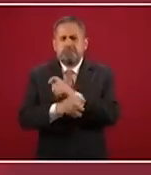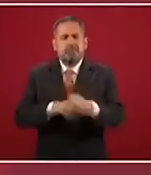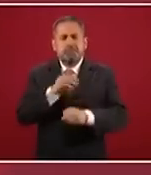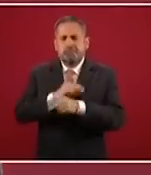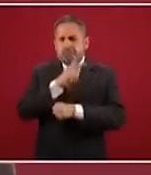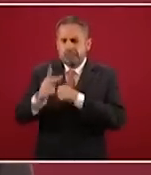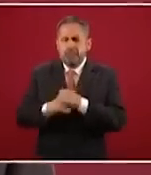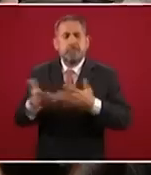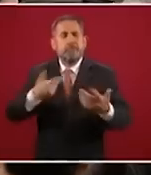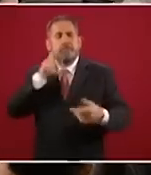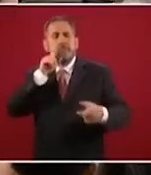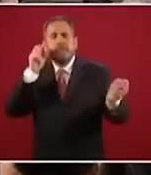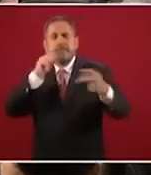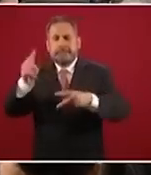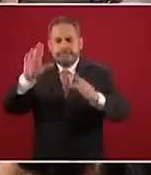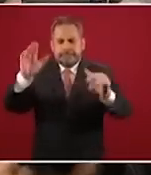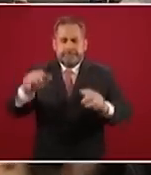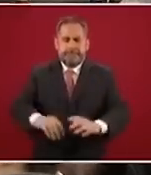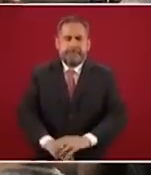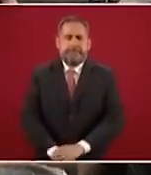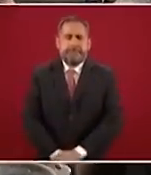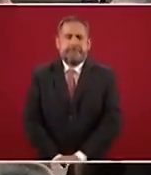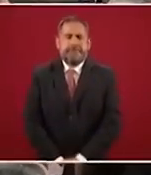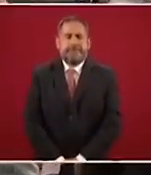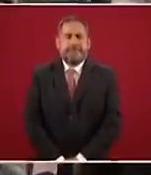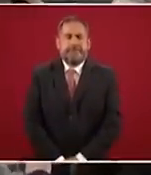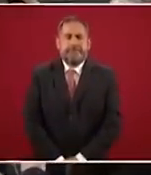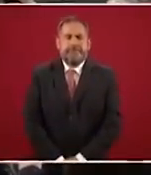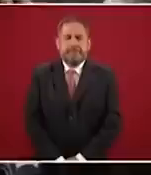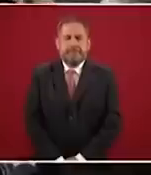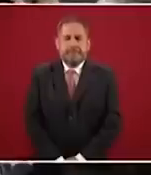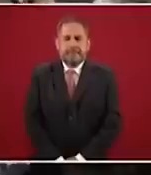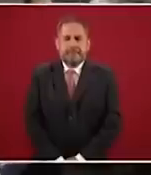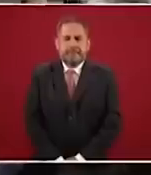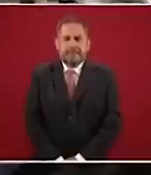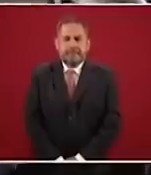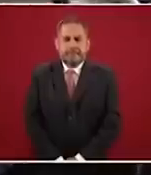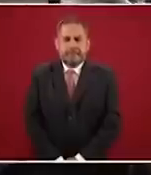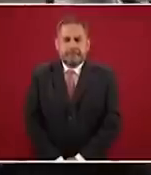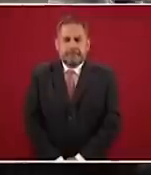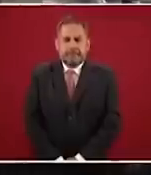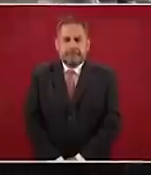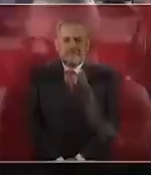del país. Entonces, nos vemos mañana. Jóvenes, gracias.